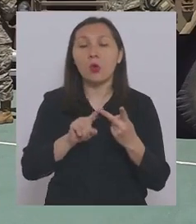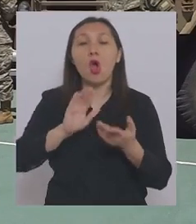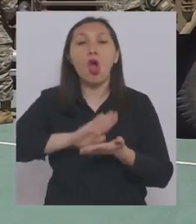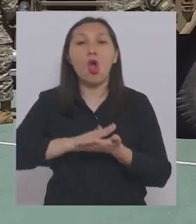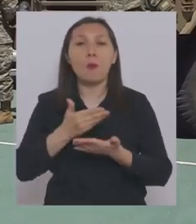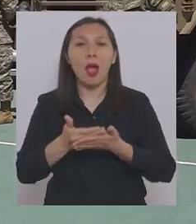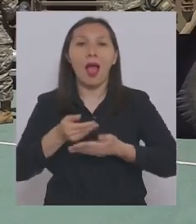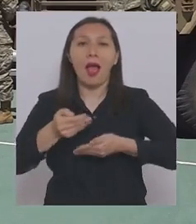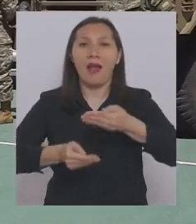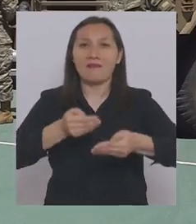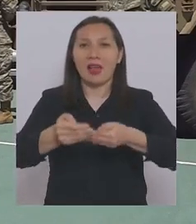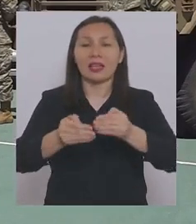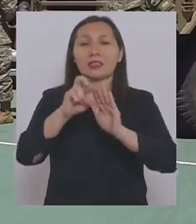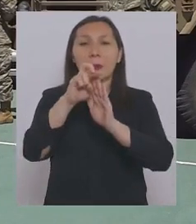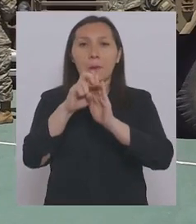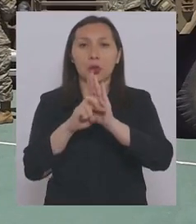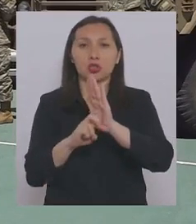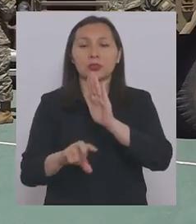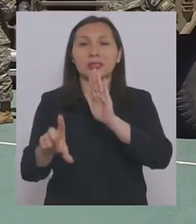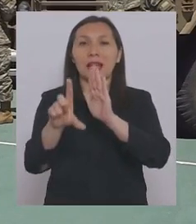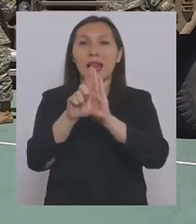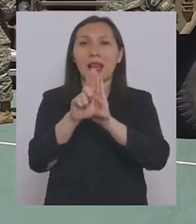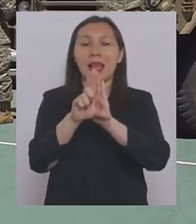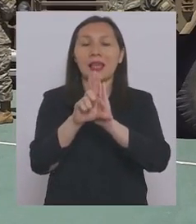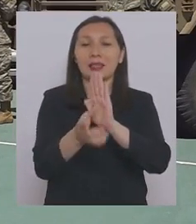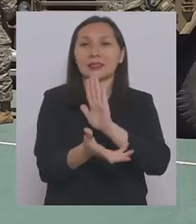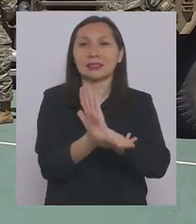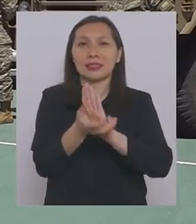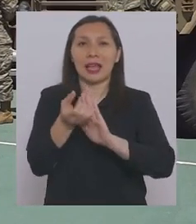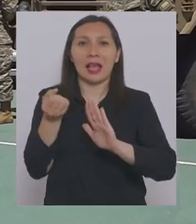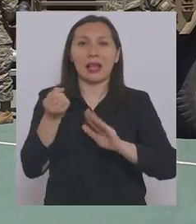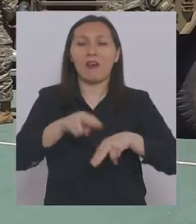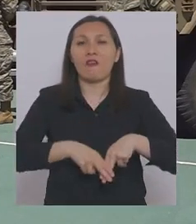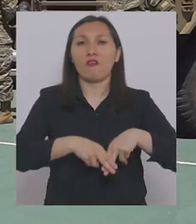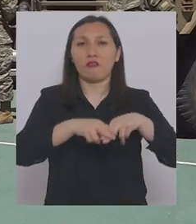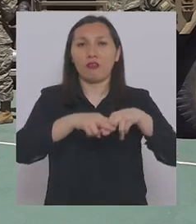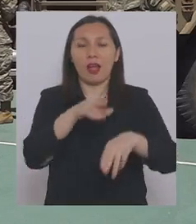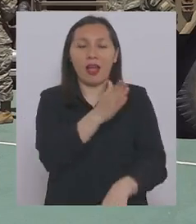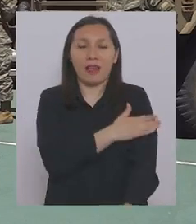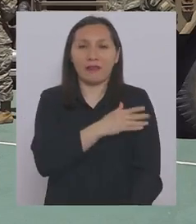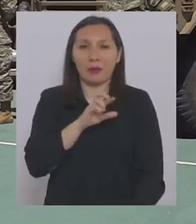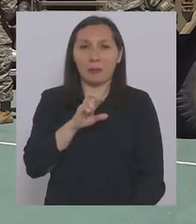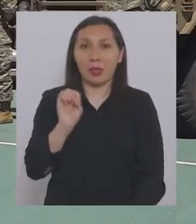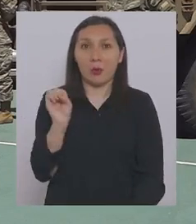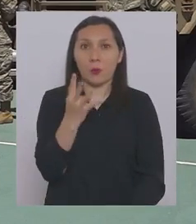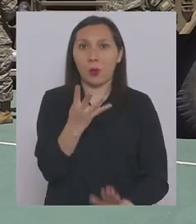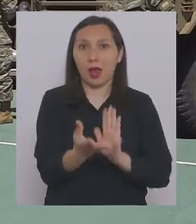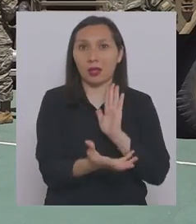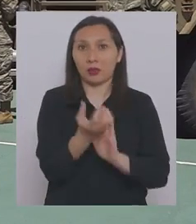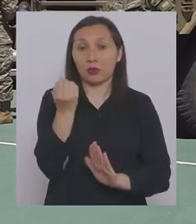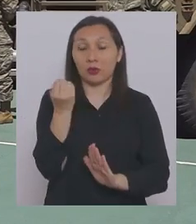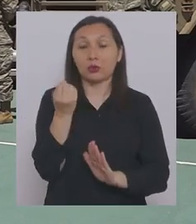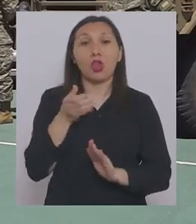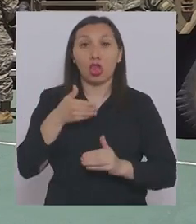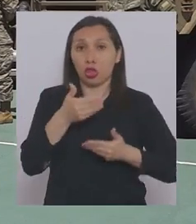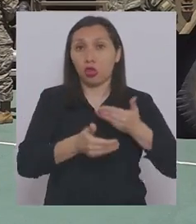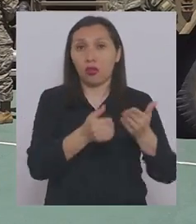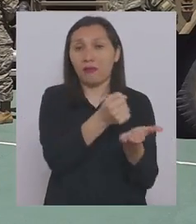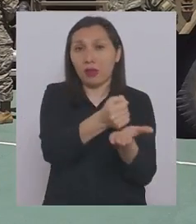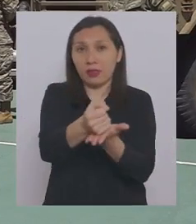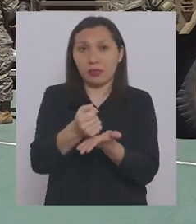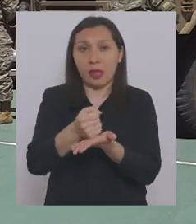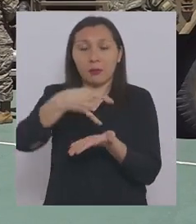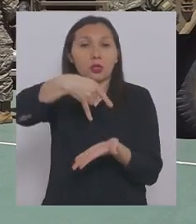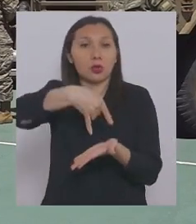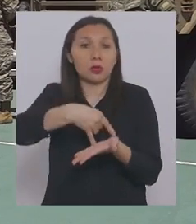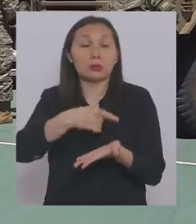tiene el proyecto de ley de retiro de los fondos previsionales de este cuarto retiro, porque sigue avanzando en el Congreso.